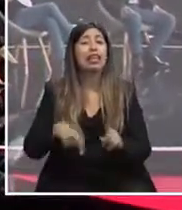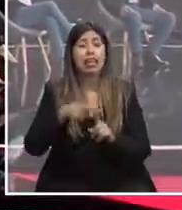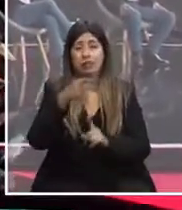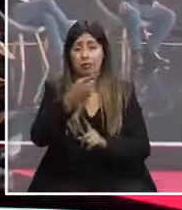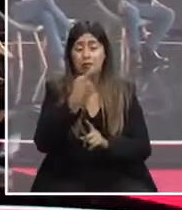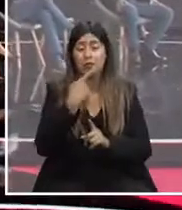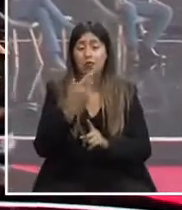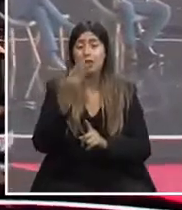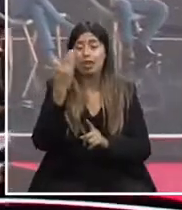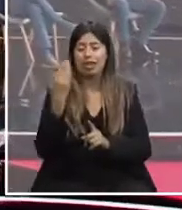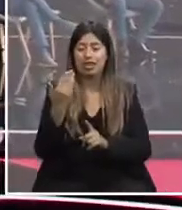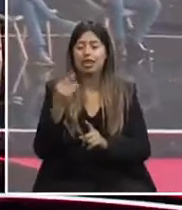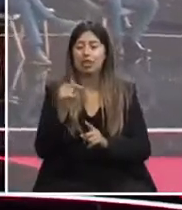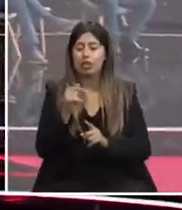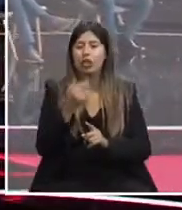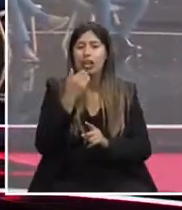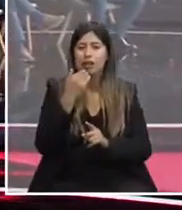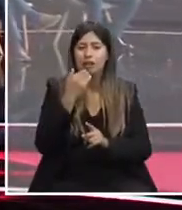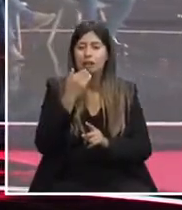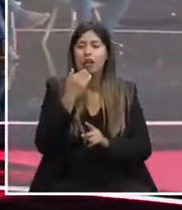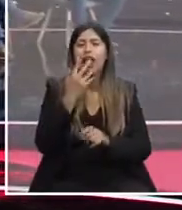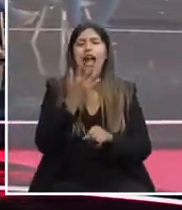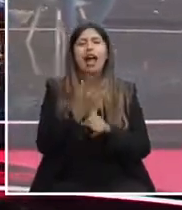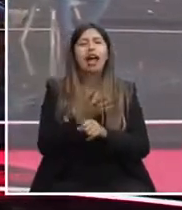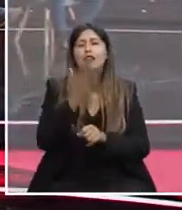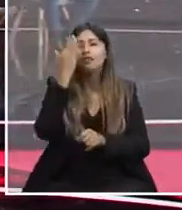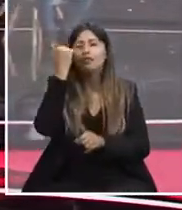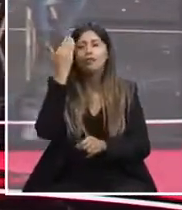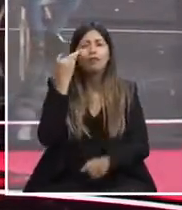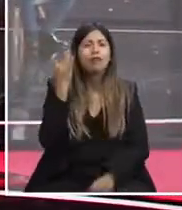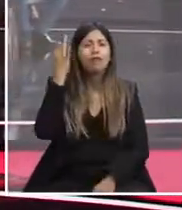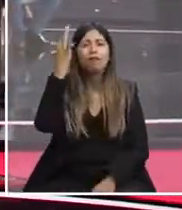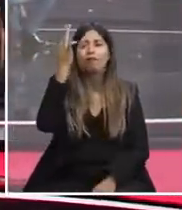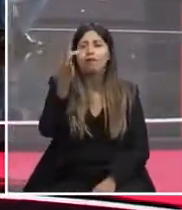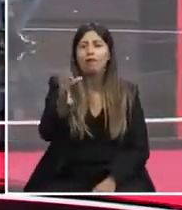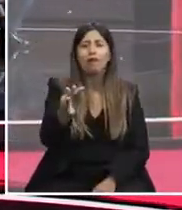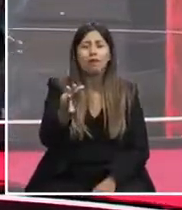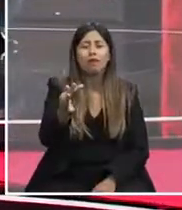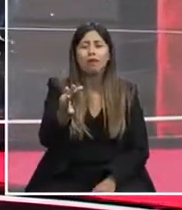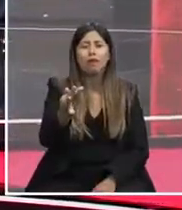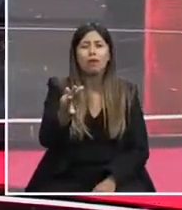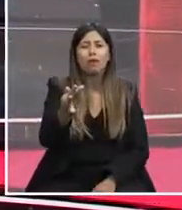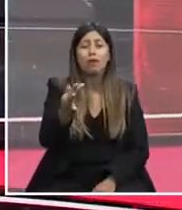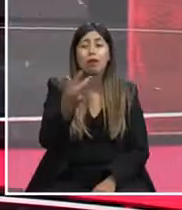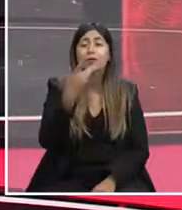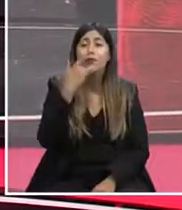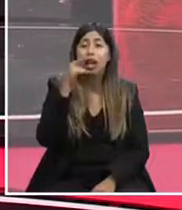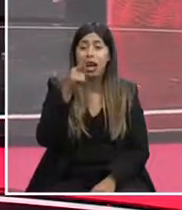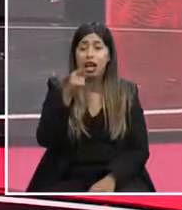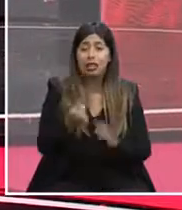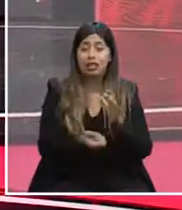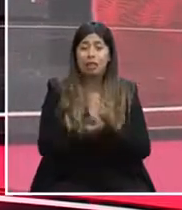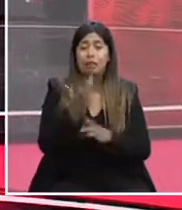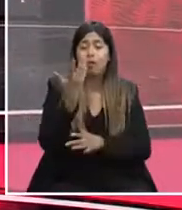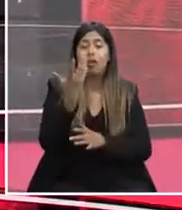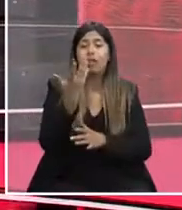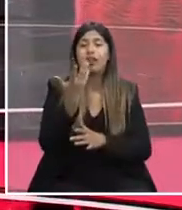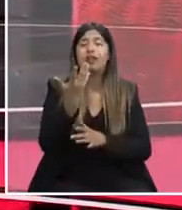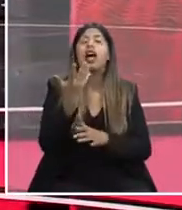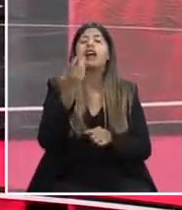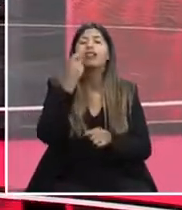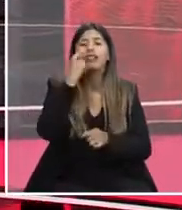pregunta, hay una incertidumbre exacerbada justamente porque esa modernidad da lugar a que